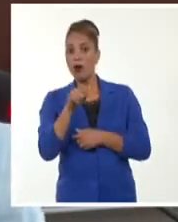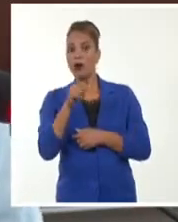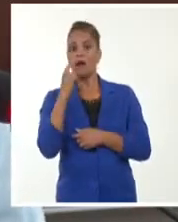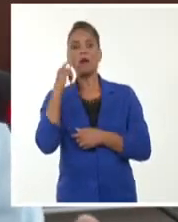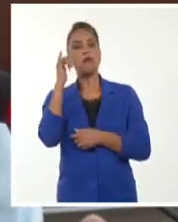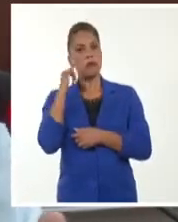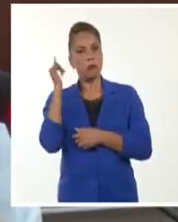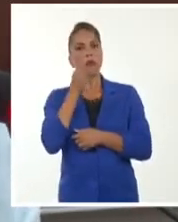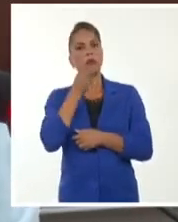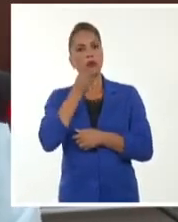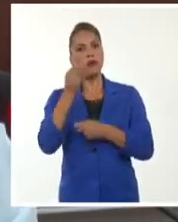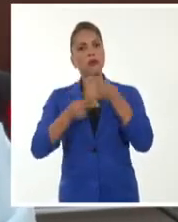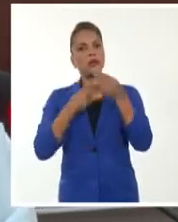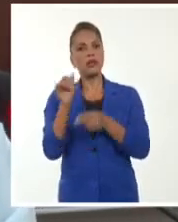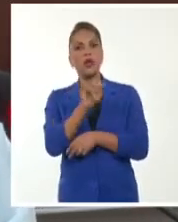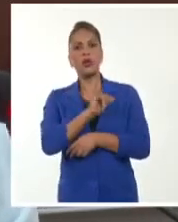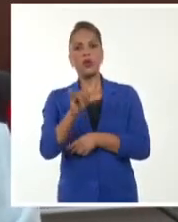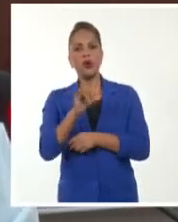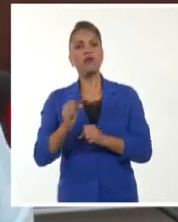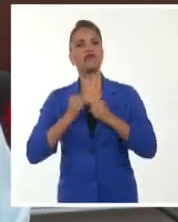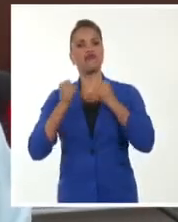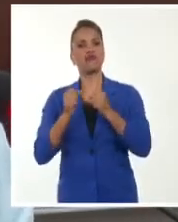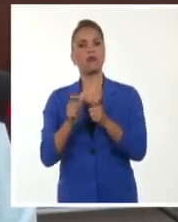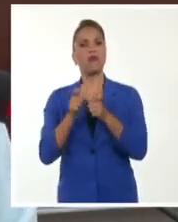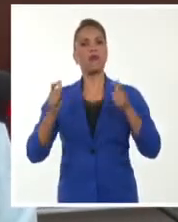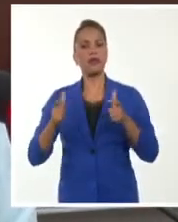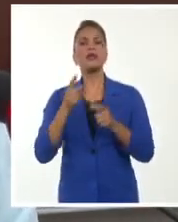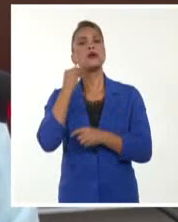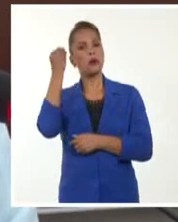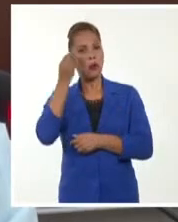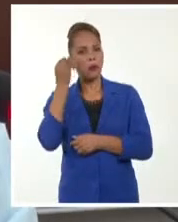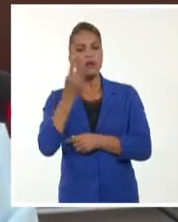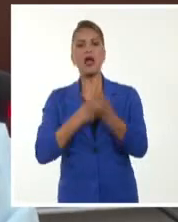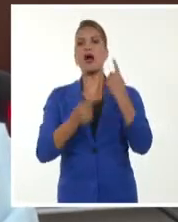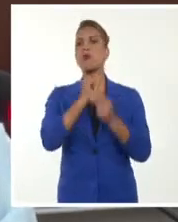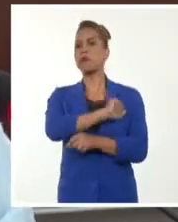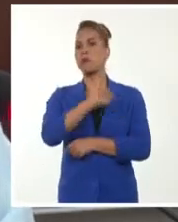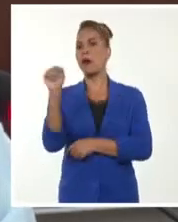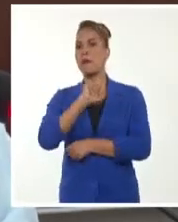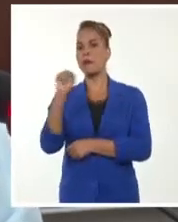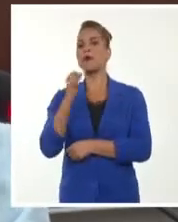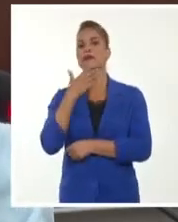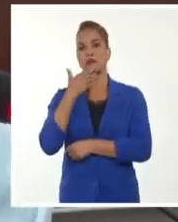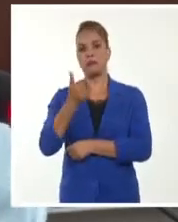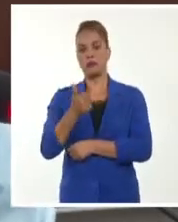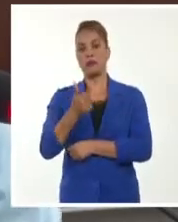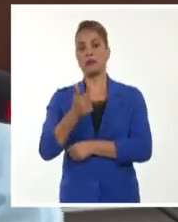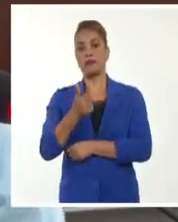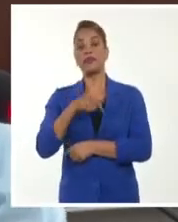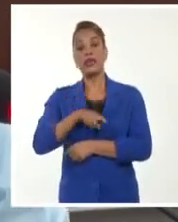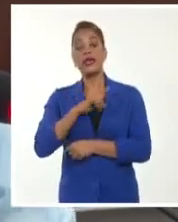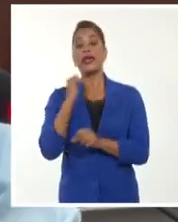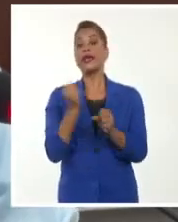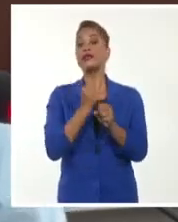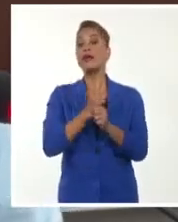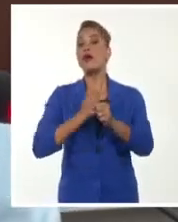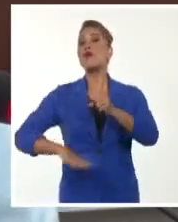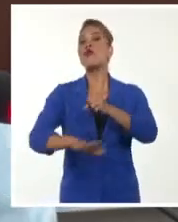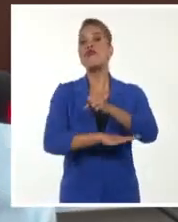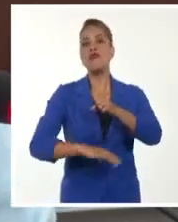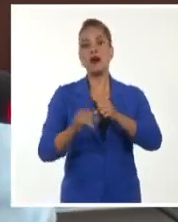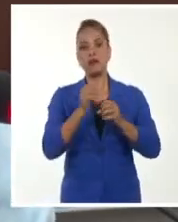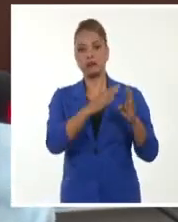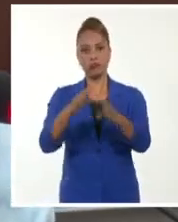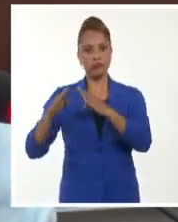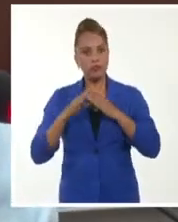virtualmente podemos ser también una fuerza considerable, y pienso que algunos logros se van notando en este sentido. Y en cuanto al trabajo de los barrios, bueno, sigue siendo